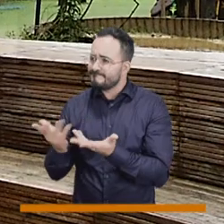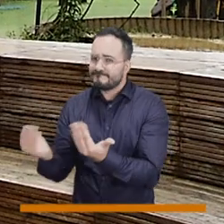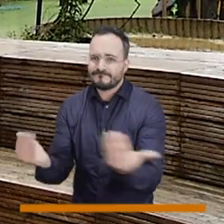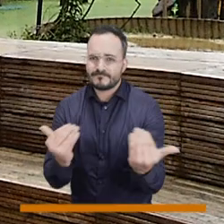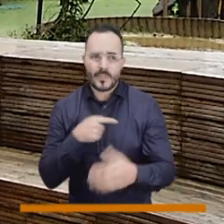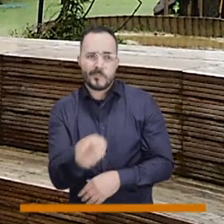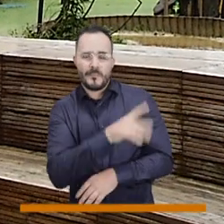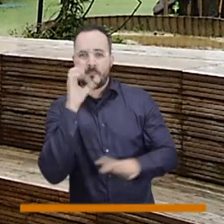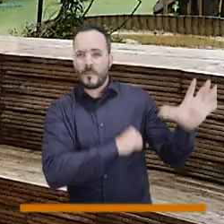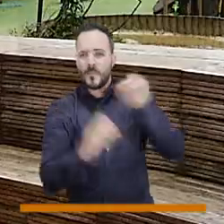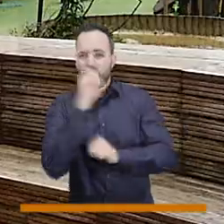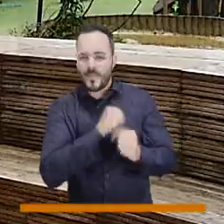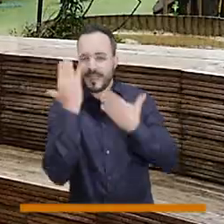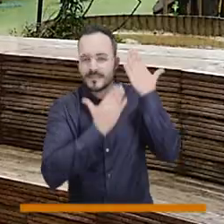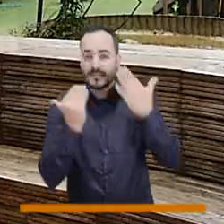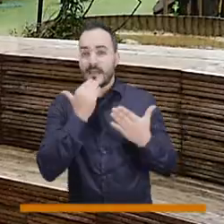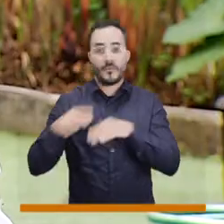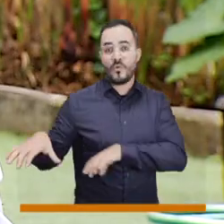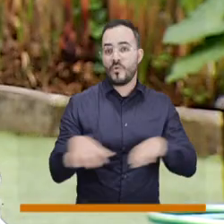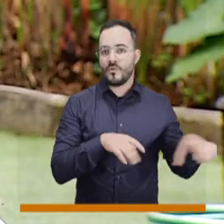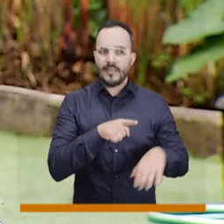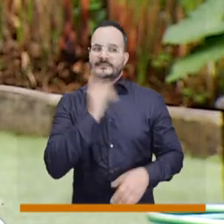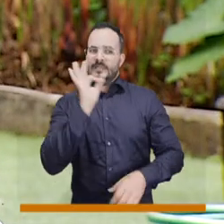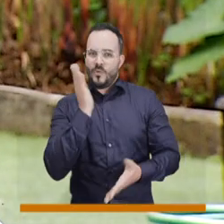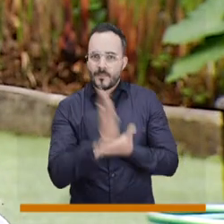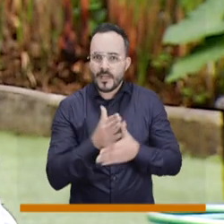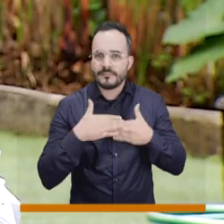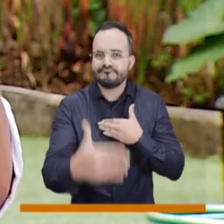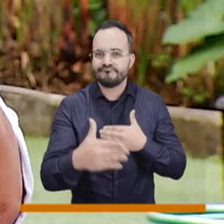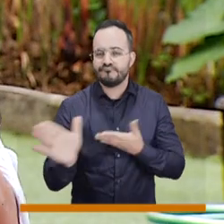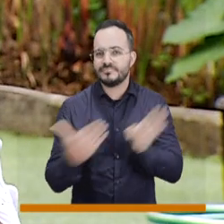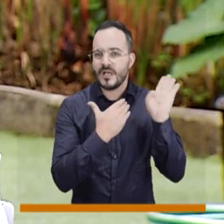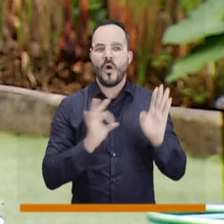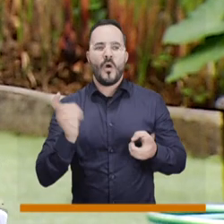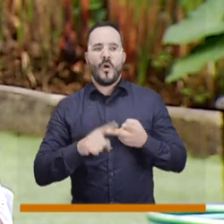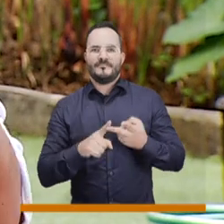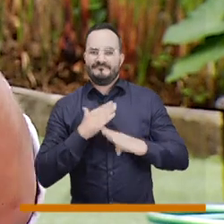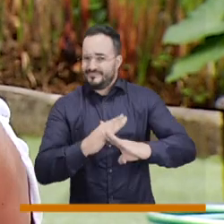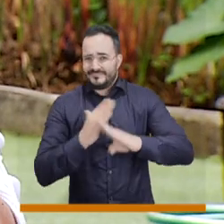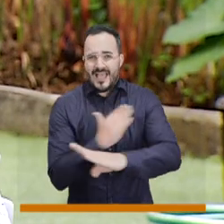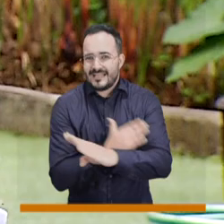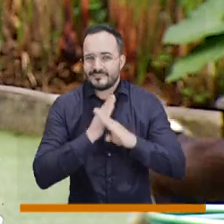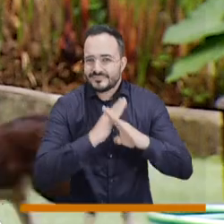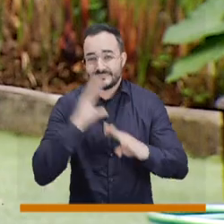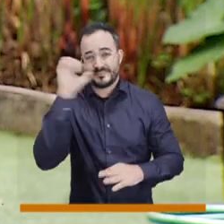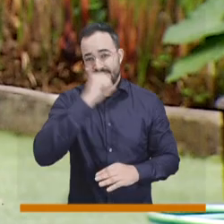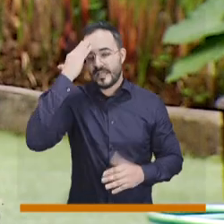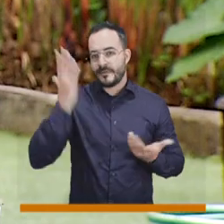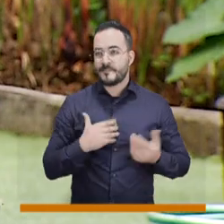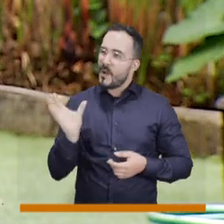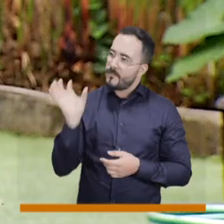condición de capacidades que nos permiten exteriorizar todas esas conductas delincuenciales y poder apagar los incendios, insisto, en la prevención del